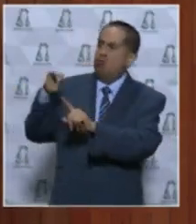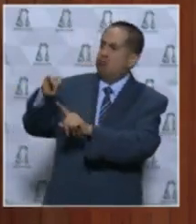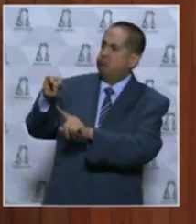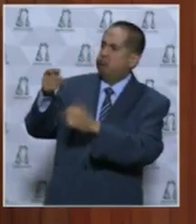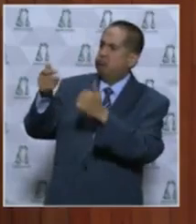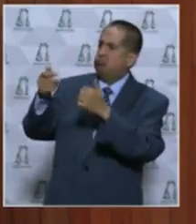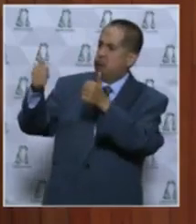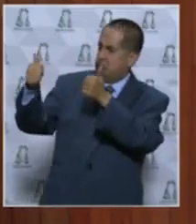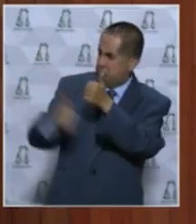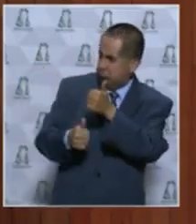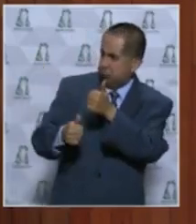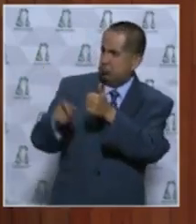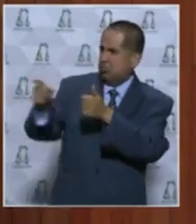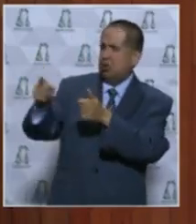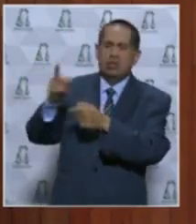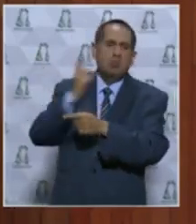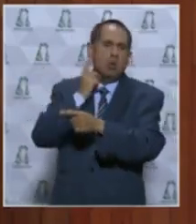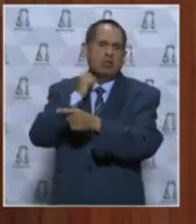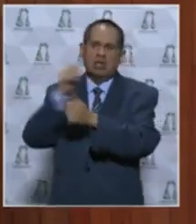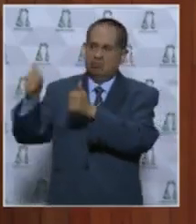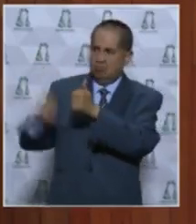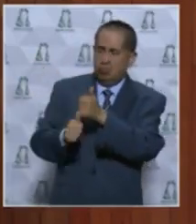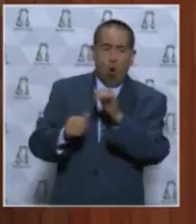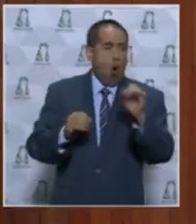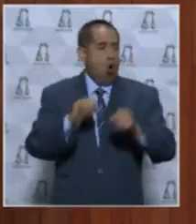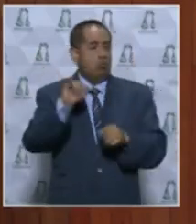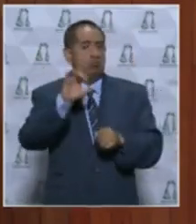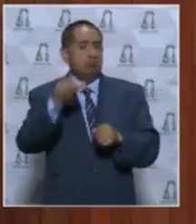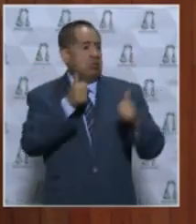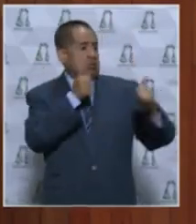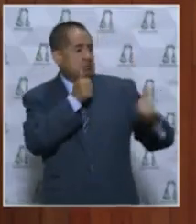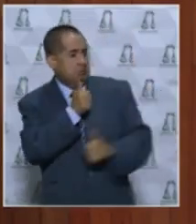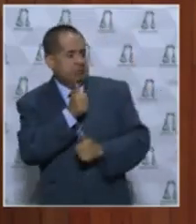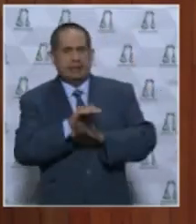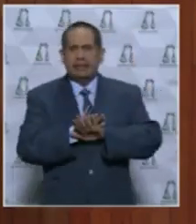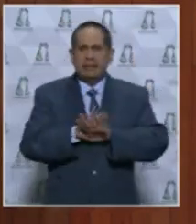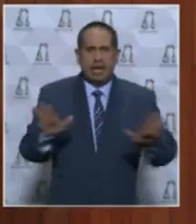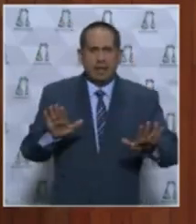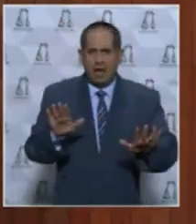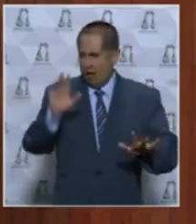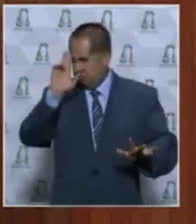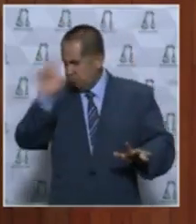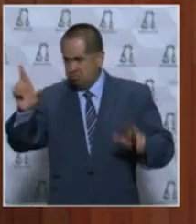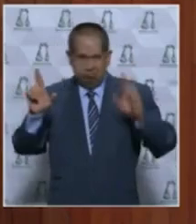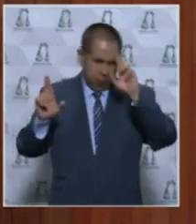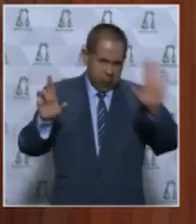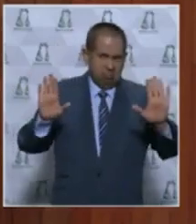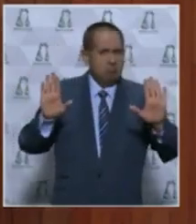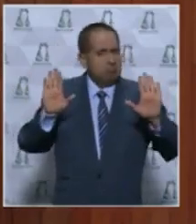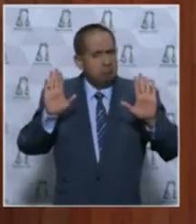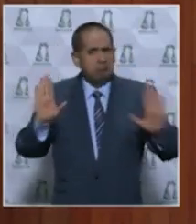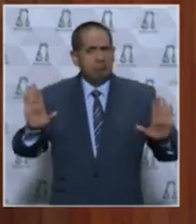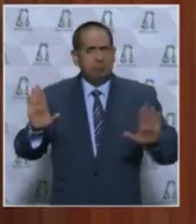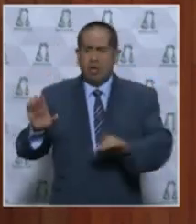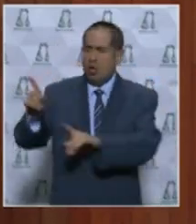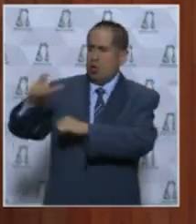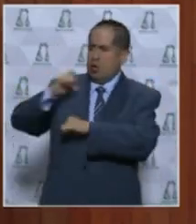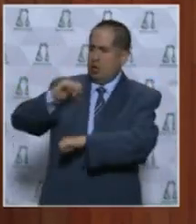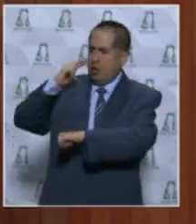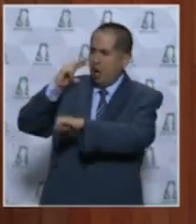a otros poderes cada quien actuará en el ámbito de su